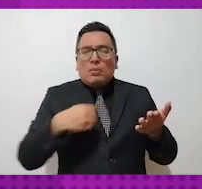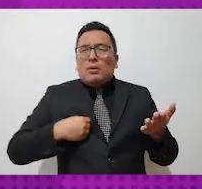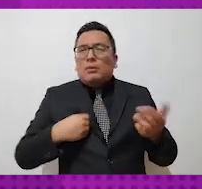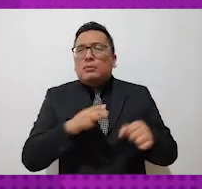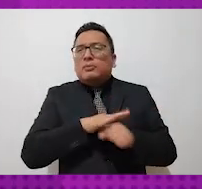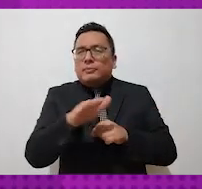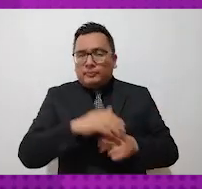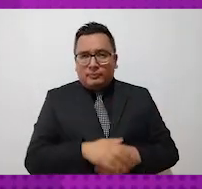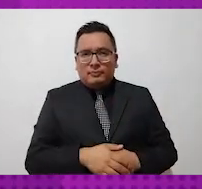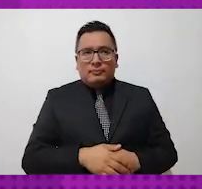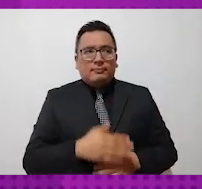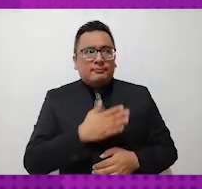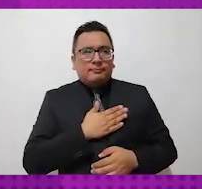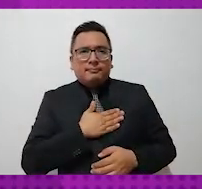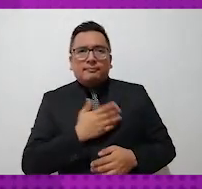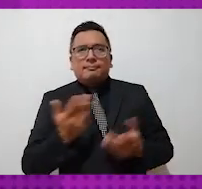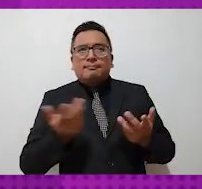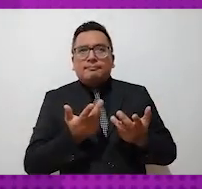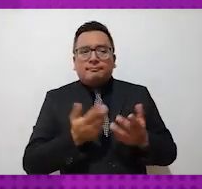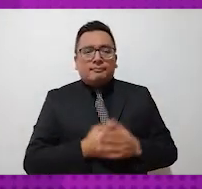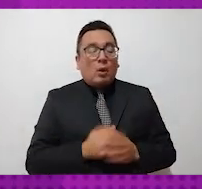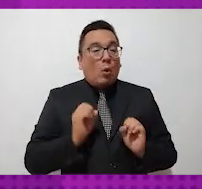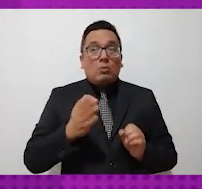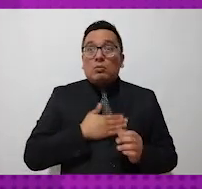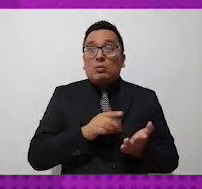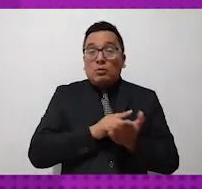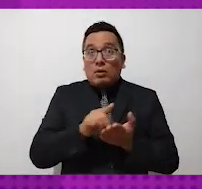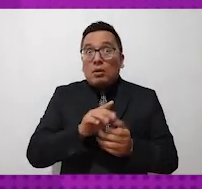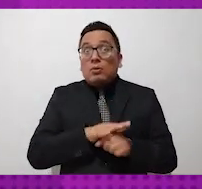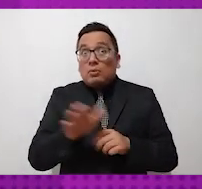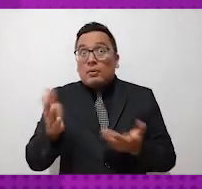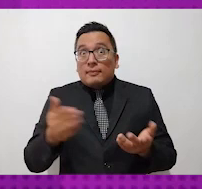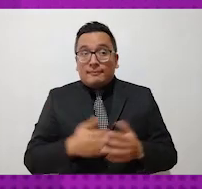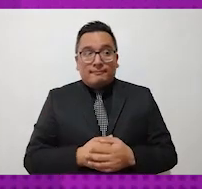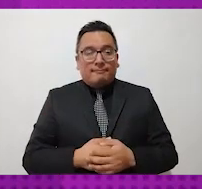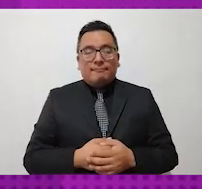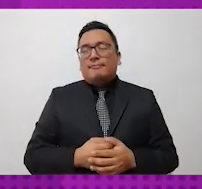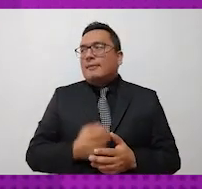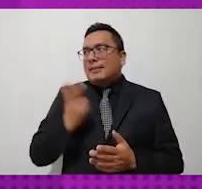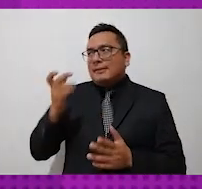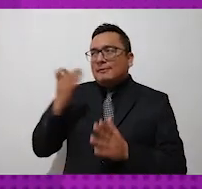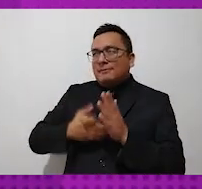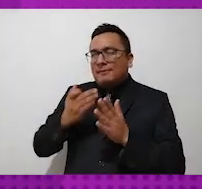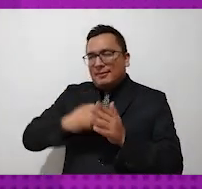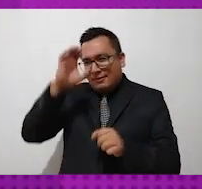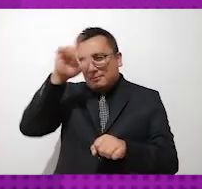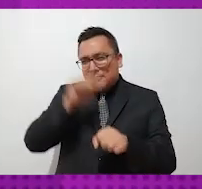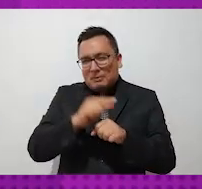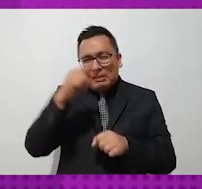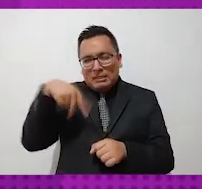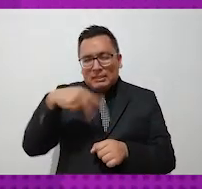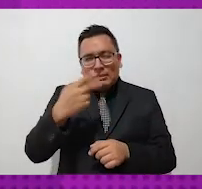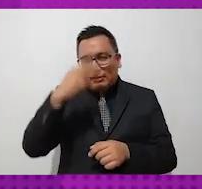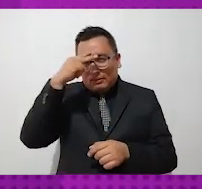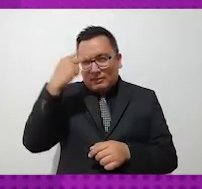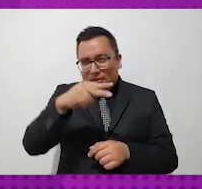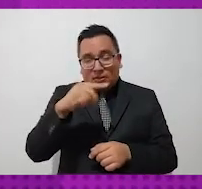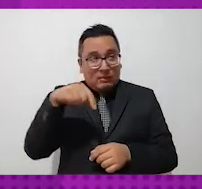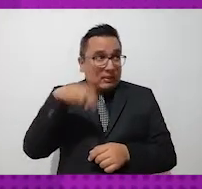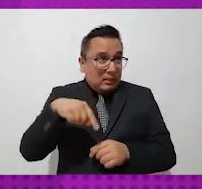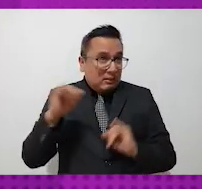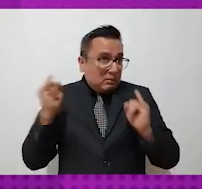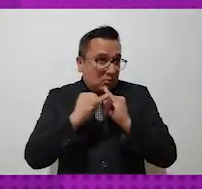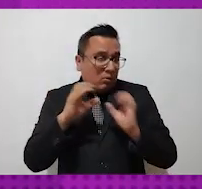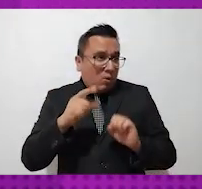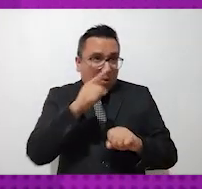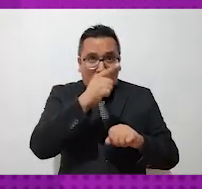hacer? ¿Cuáles son tus obligaciones y cuáles son tus derechos también? Nos falta mucha cultura a nivel país. No me refiero a una institución, no me